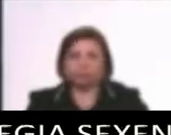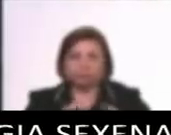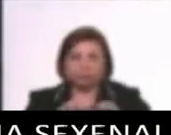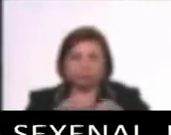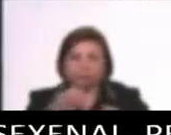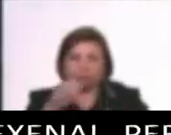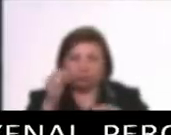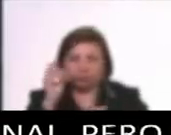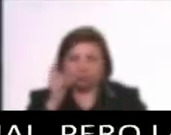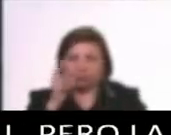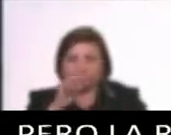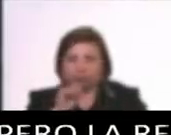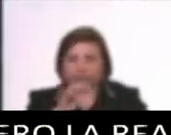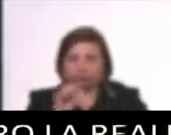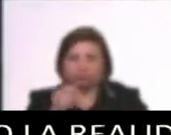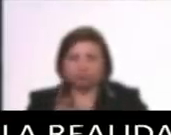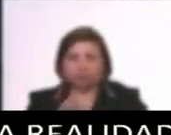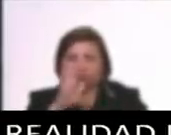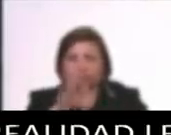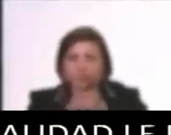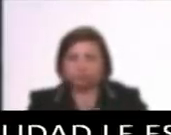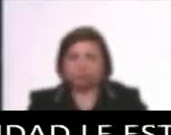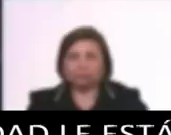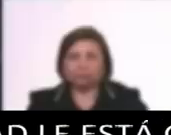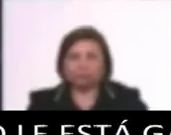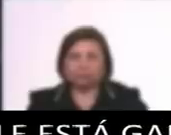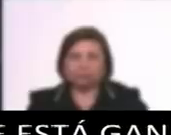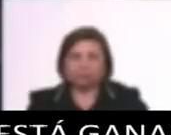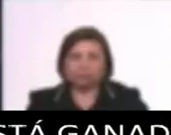el ambiente político? Hoy en día, ¿cómo es la situación?